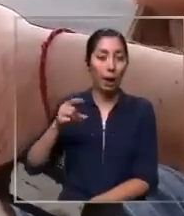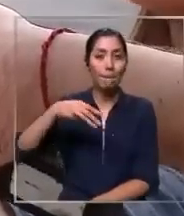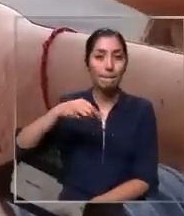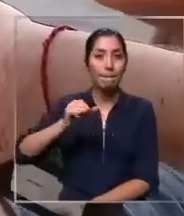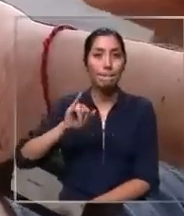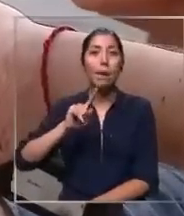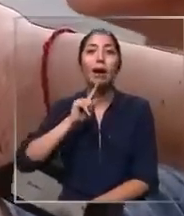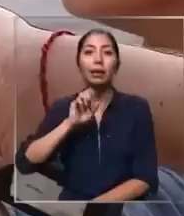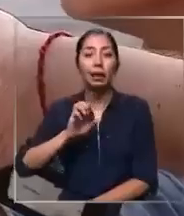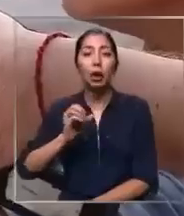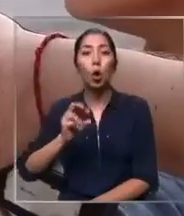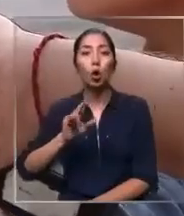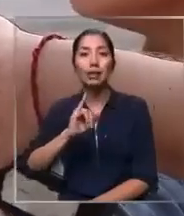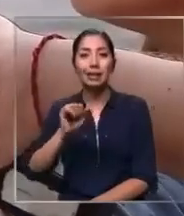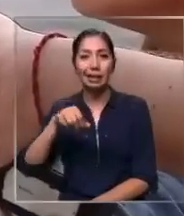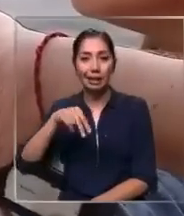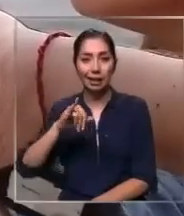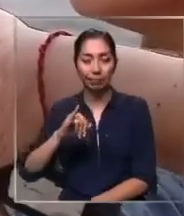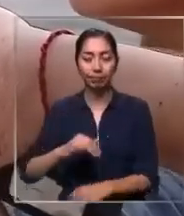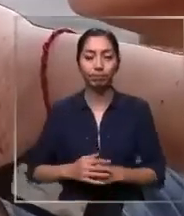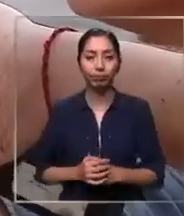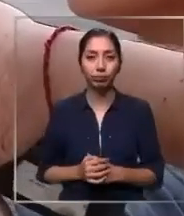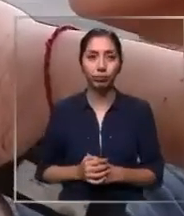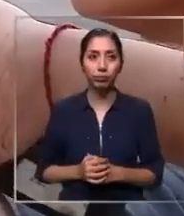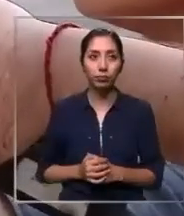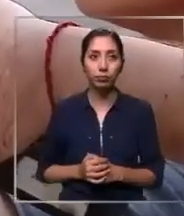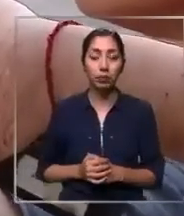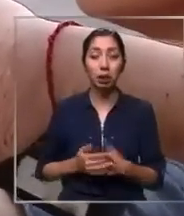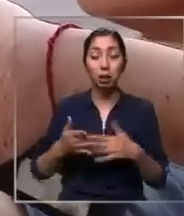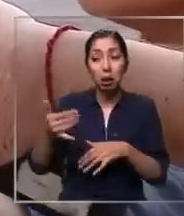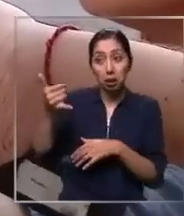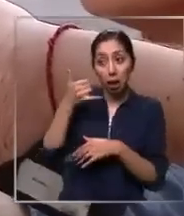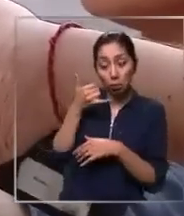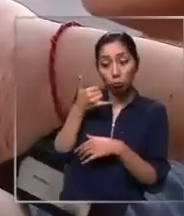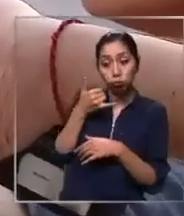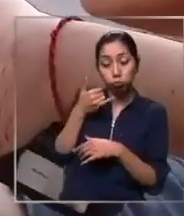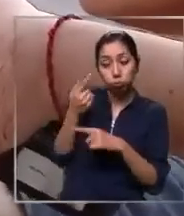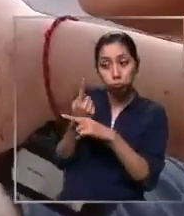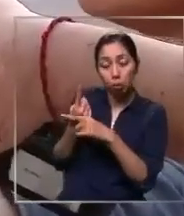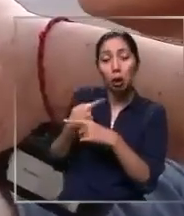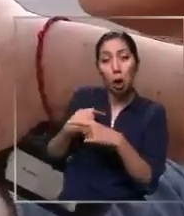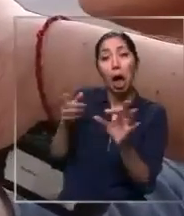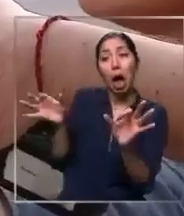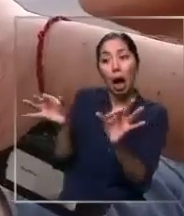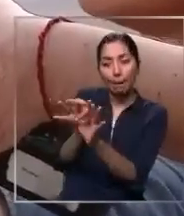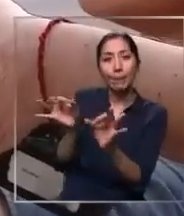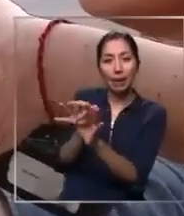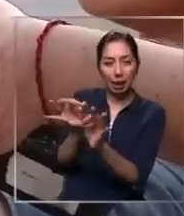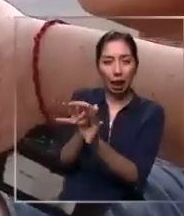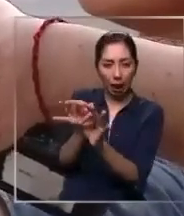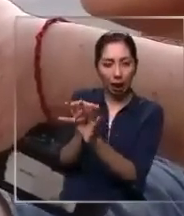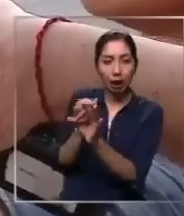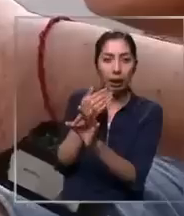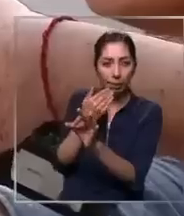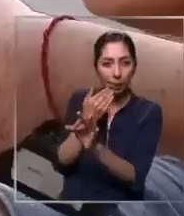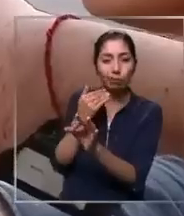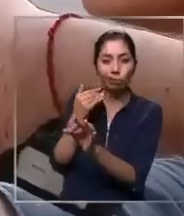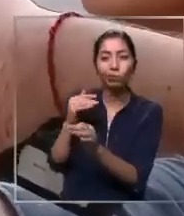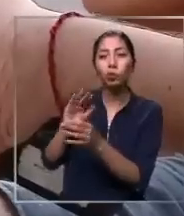Maite Orsini, a la cual se le explicó también el procedimiento en el cual se había visto